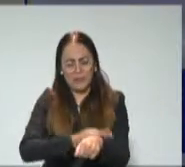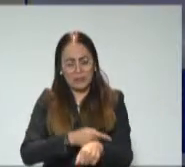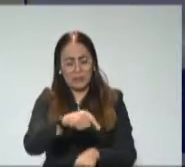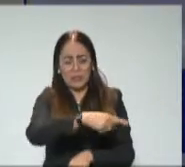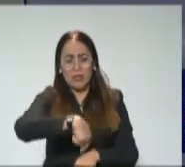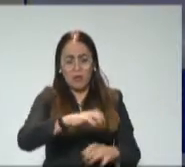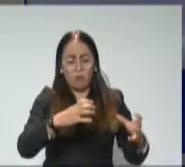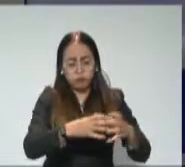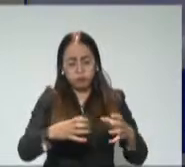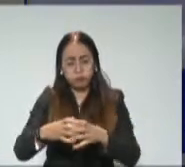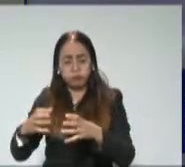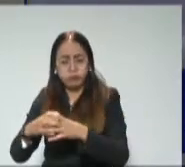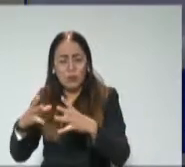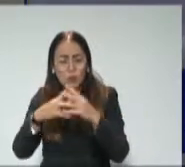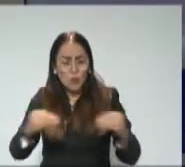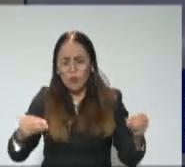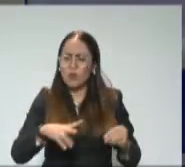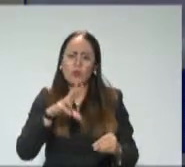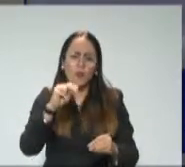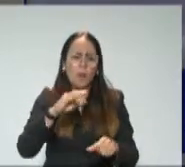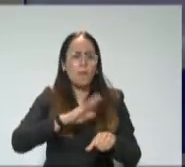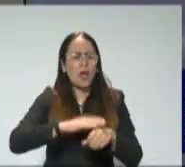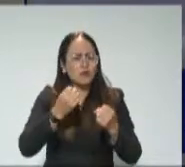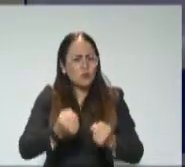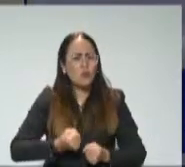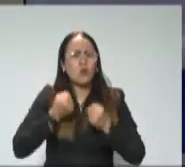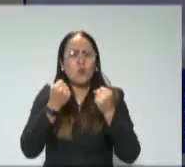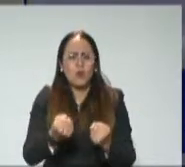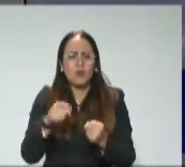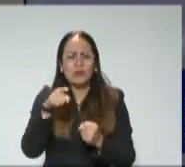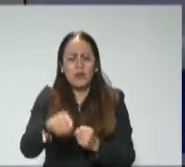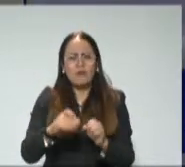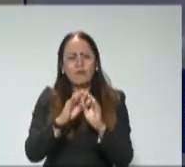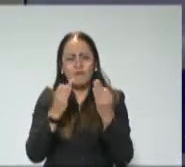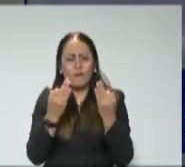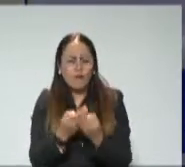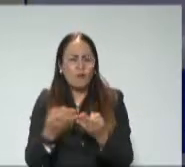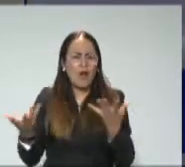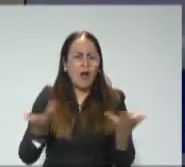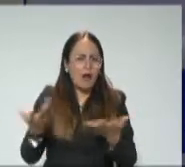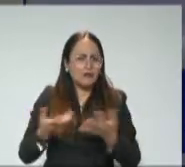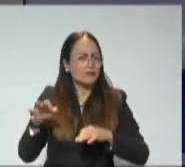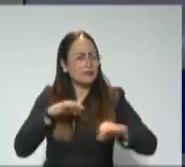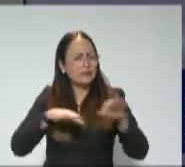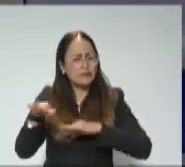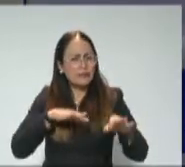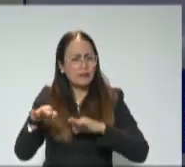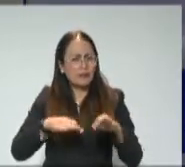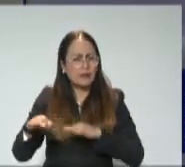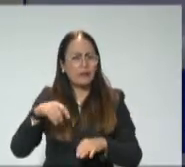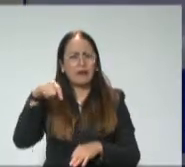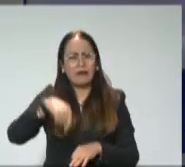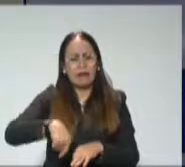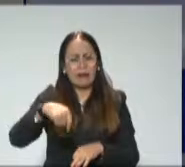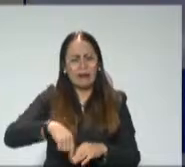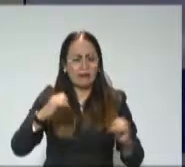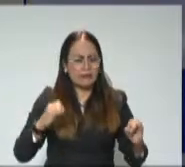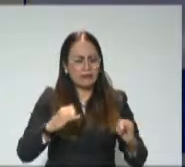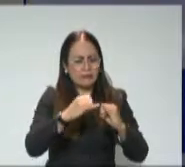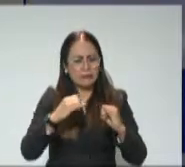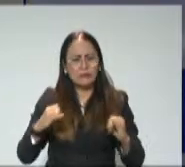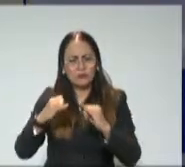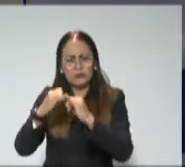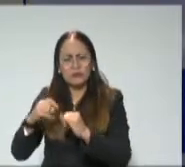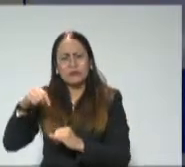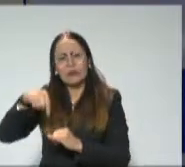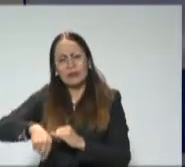fortalezca como un estilo una forma de hacer más eficiente la labor de las instituciones